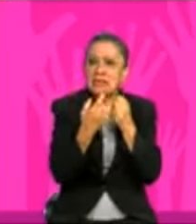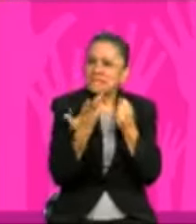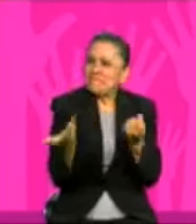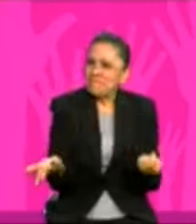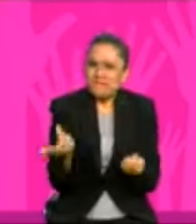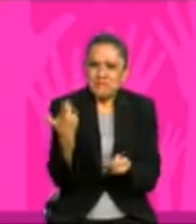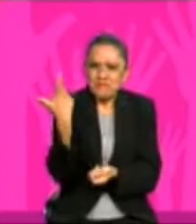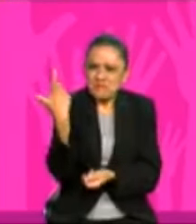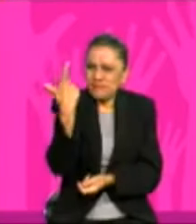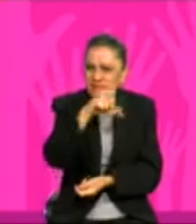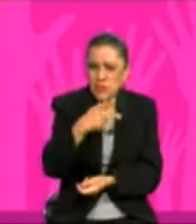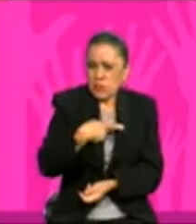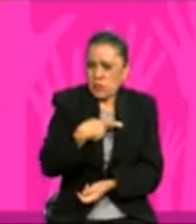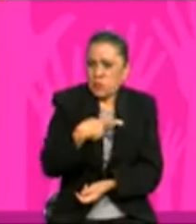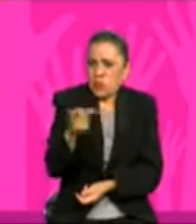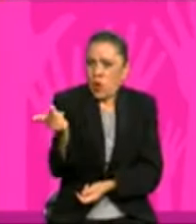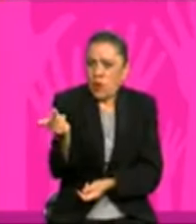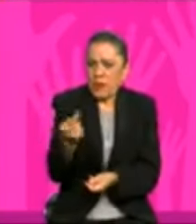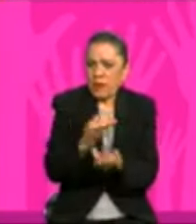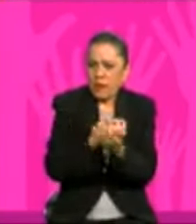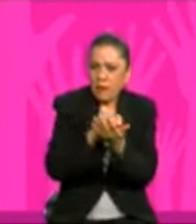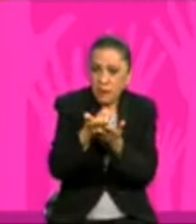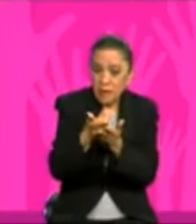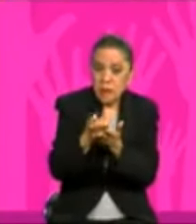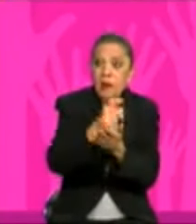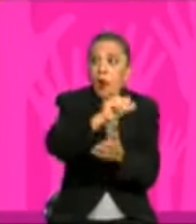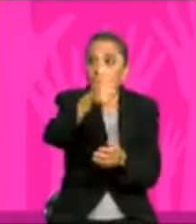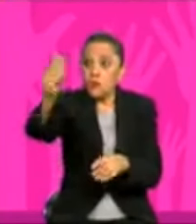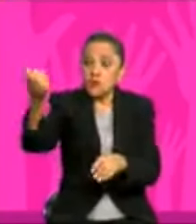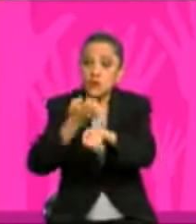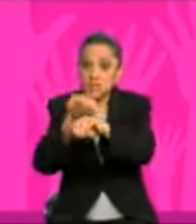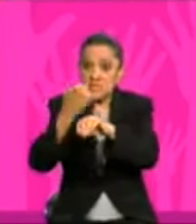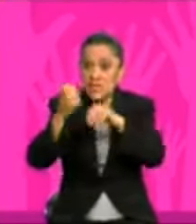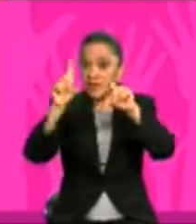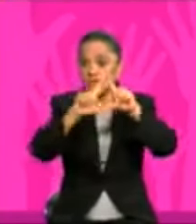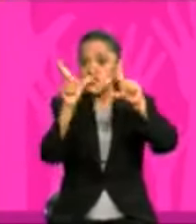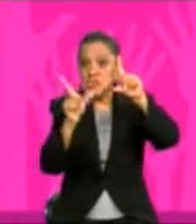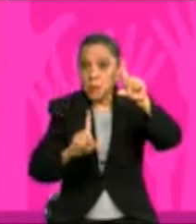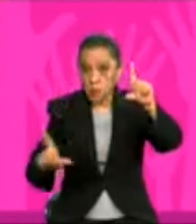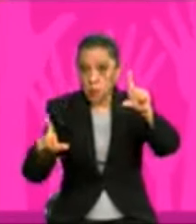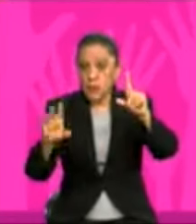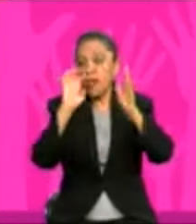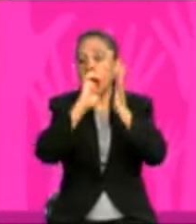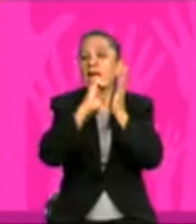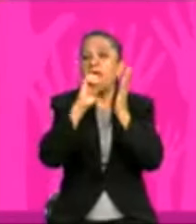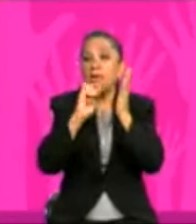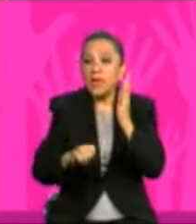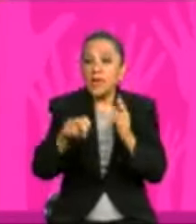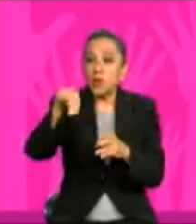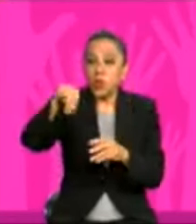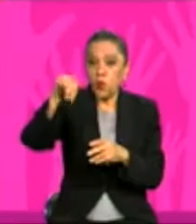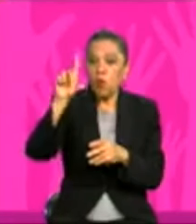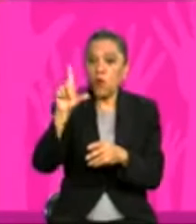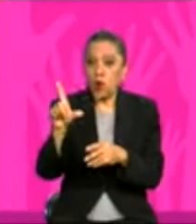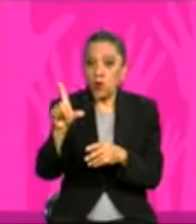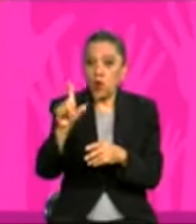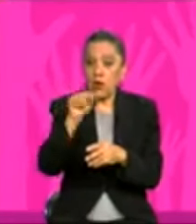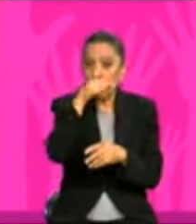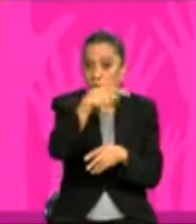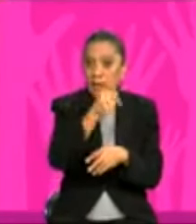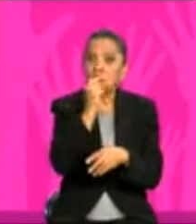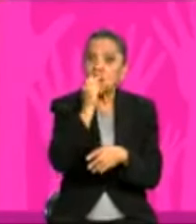miserable. Un salario que a comparación de otros estados de la República, como por ejemplo Nuevo León, ganan